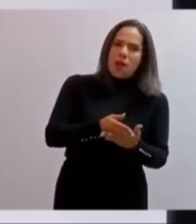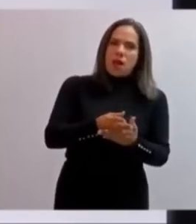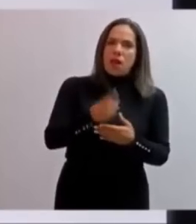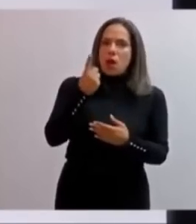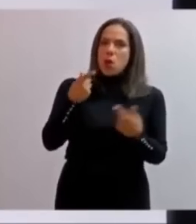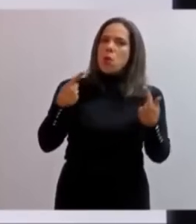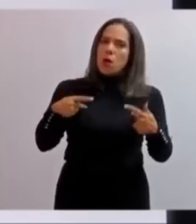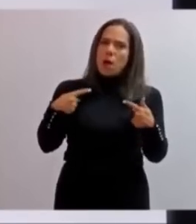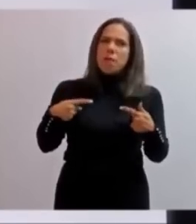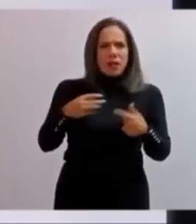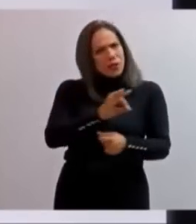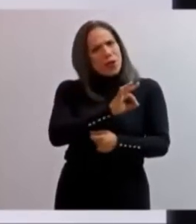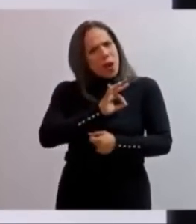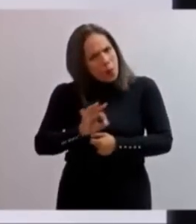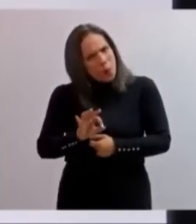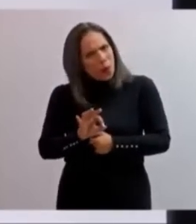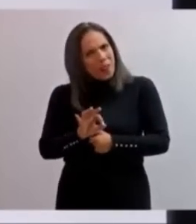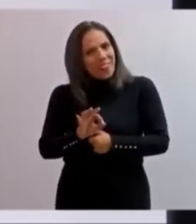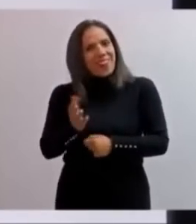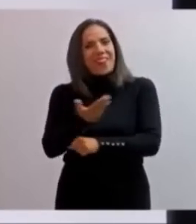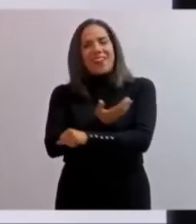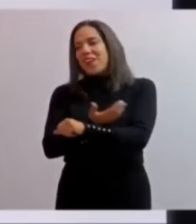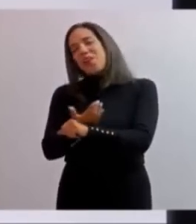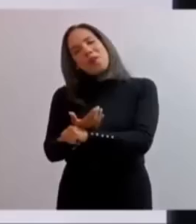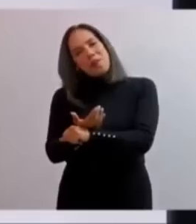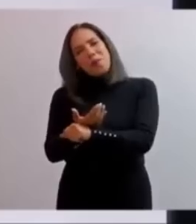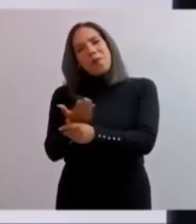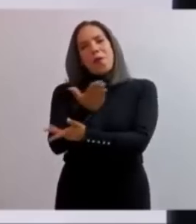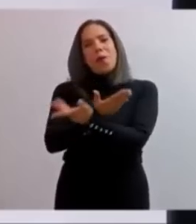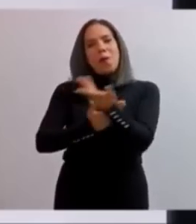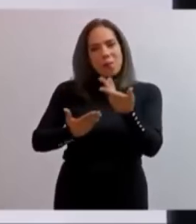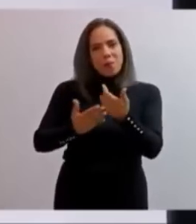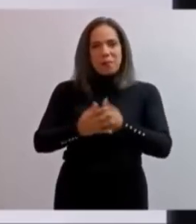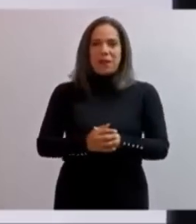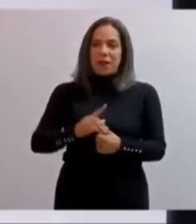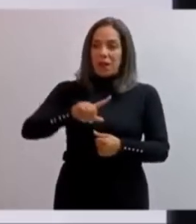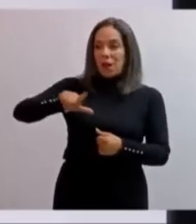aportar para fortalecerlo y transformarlo.